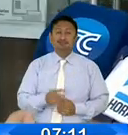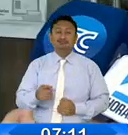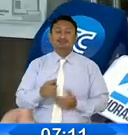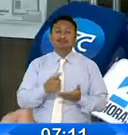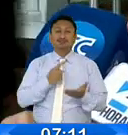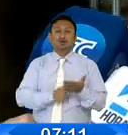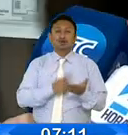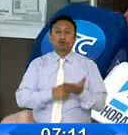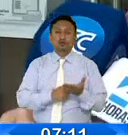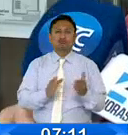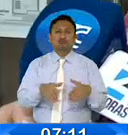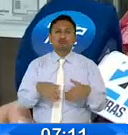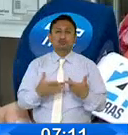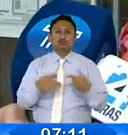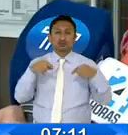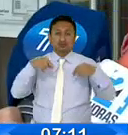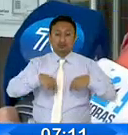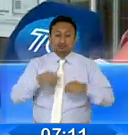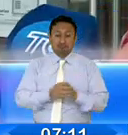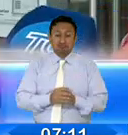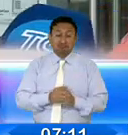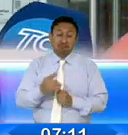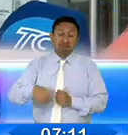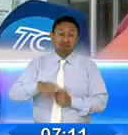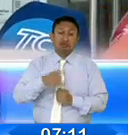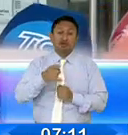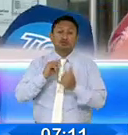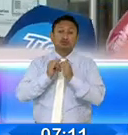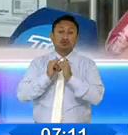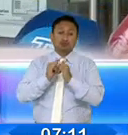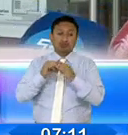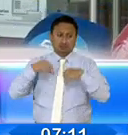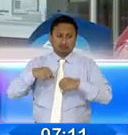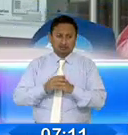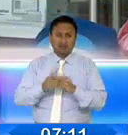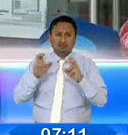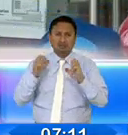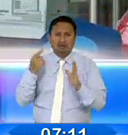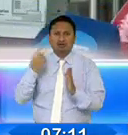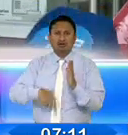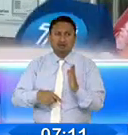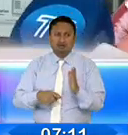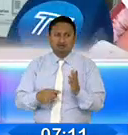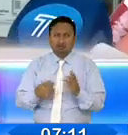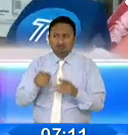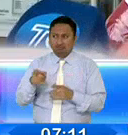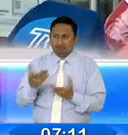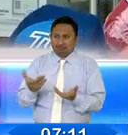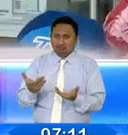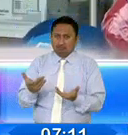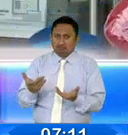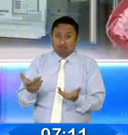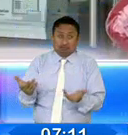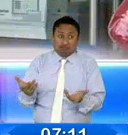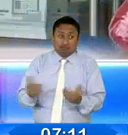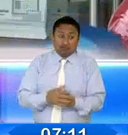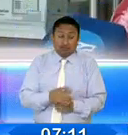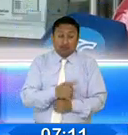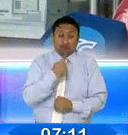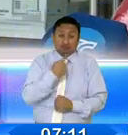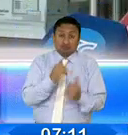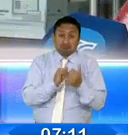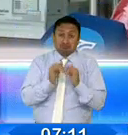a la existencia de unos supuestos chats sin dar cuenta de su contenido, sin explicar qué dicen. En otros momentos de la audiencia, con